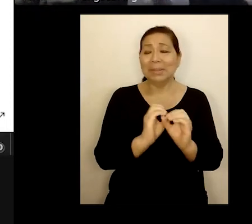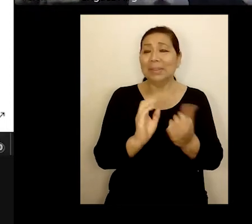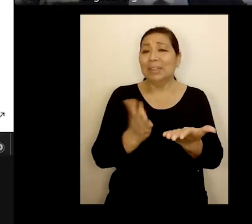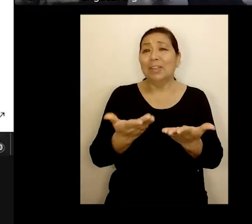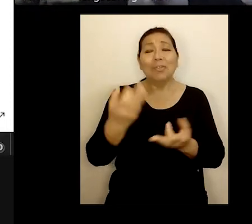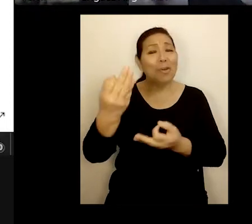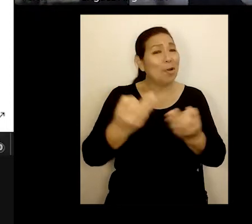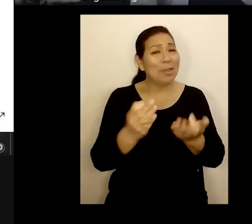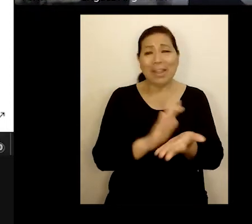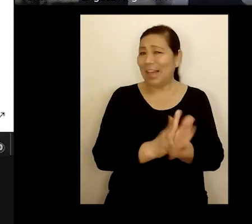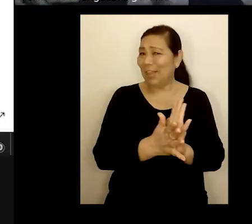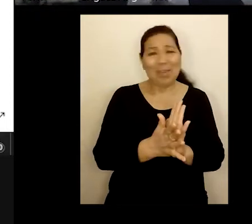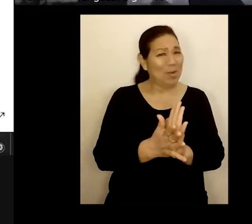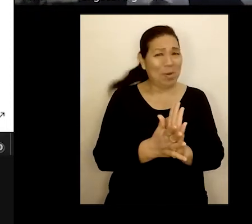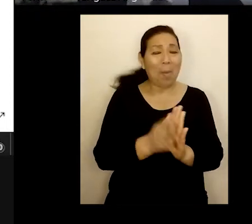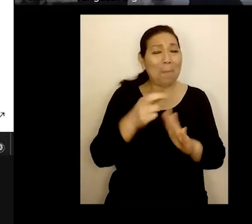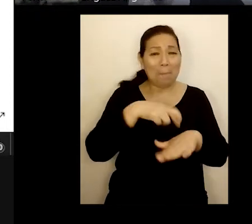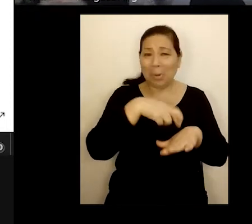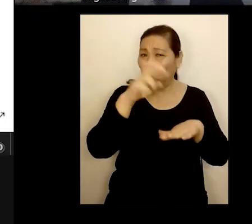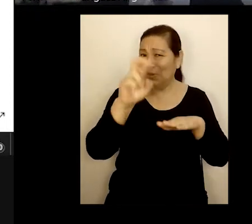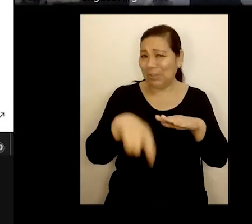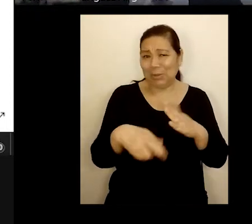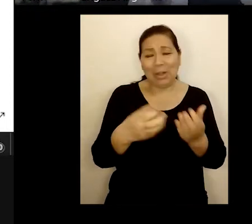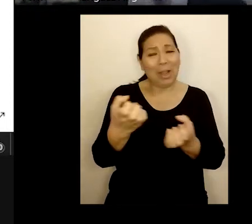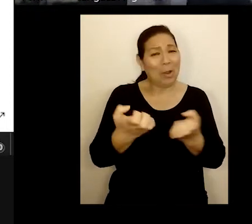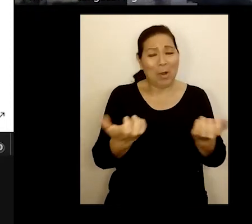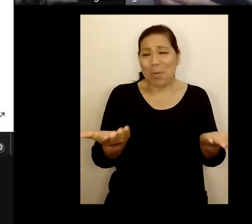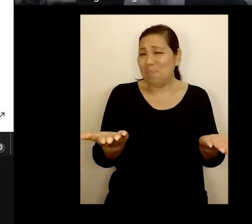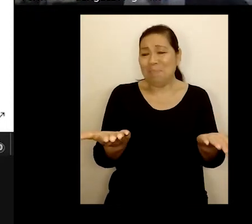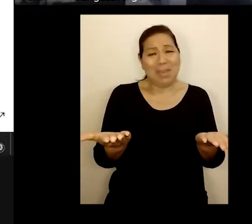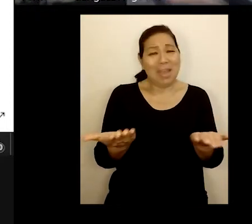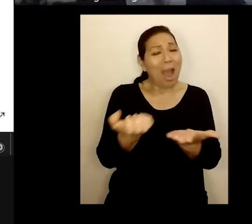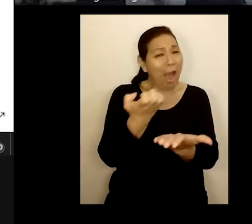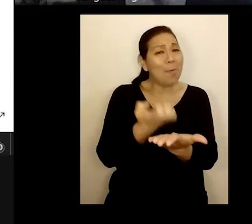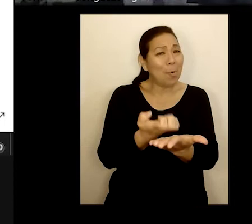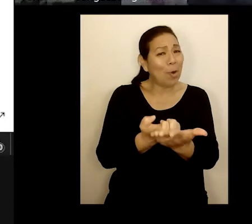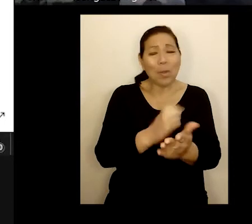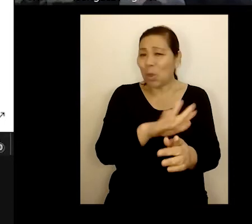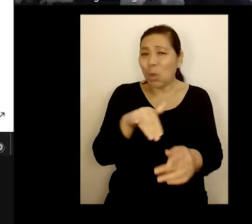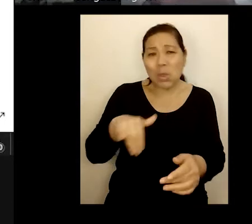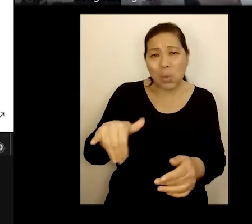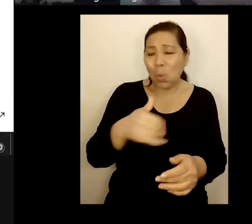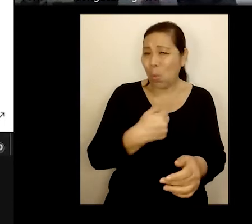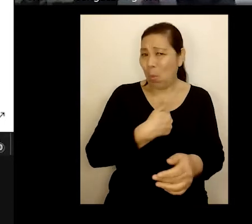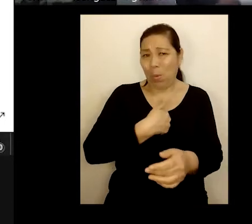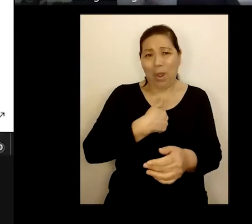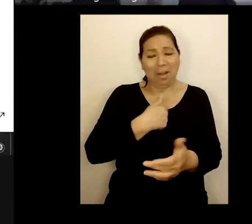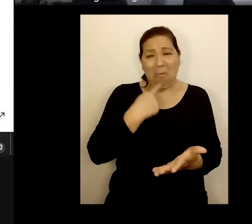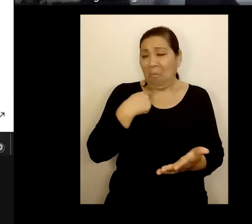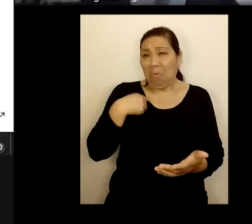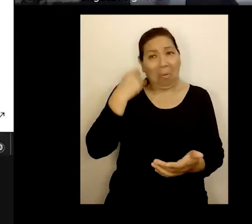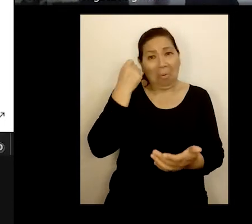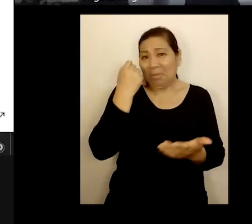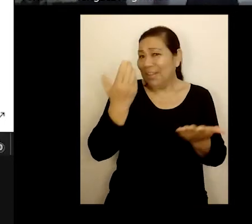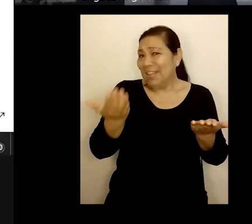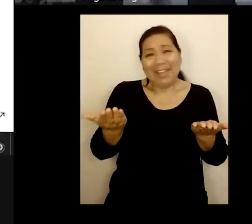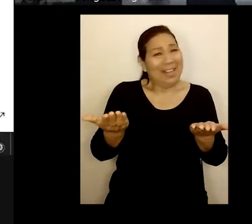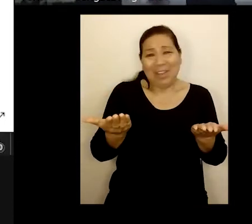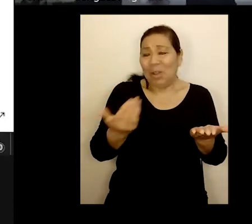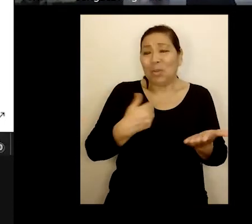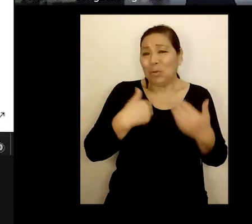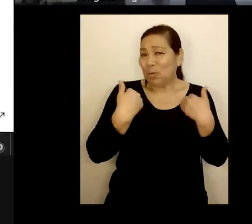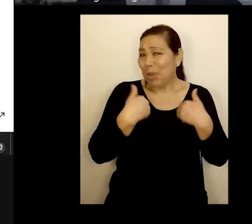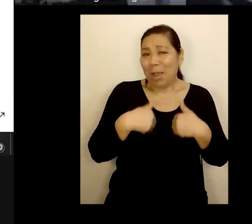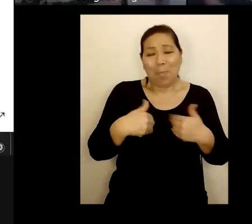sin ser contador, sin ser un profesional en economía, es un abogado como todos nosotros. Yo particularmente esto no lo entiendo, señor magistrado, porque